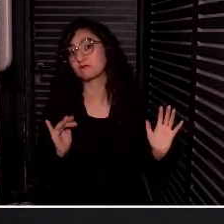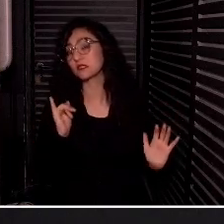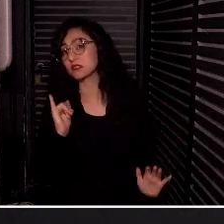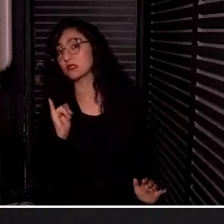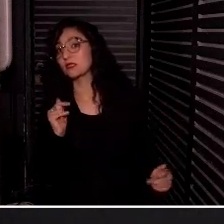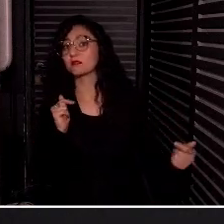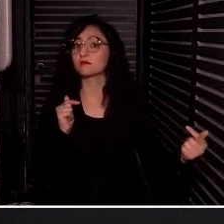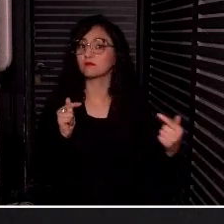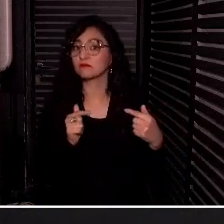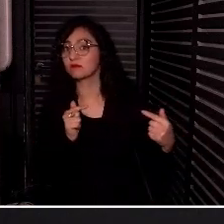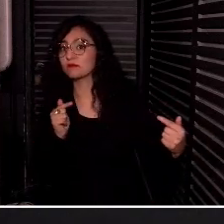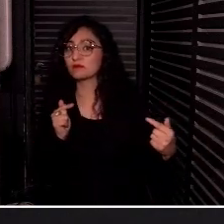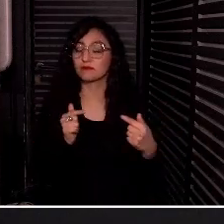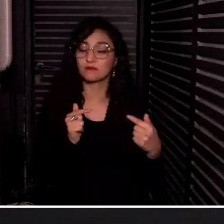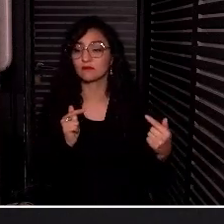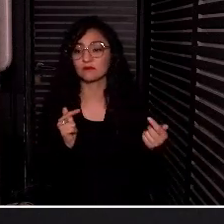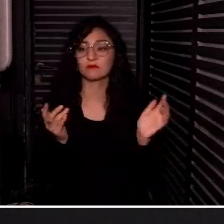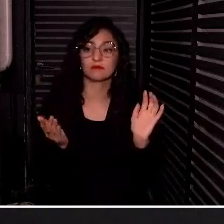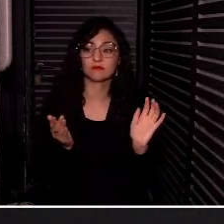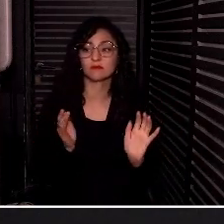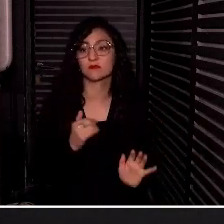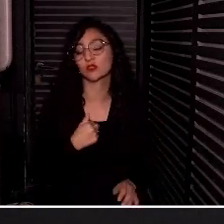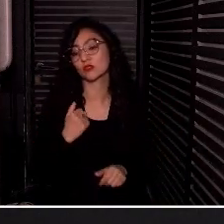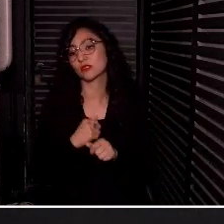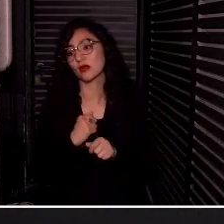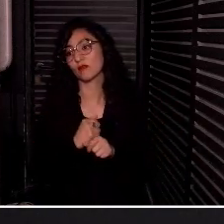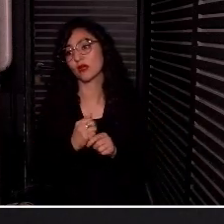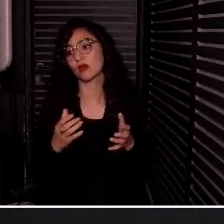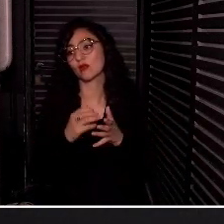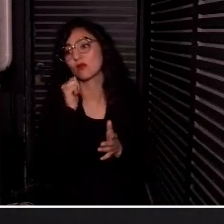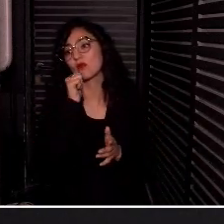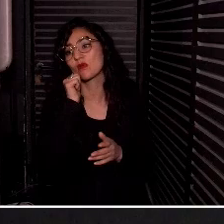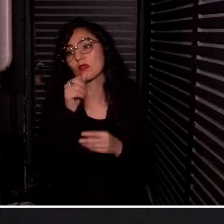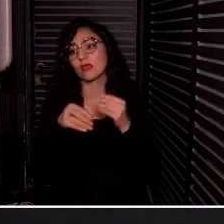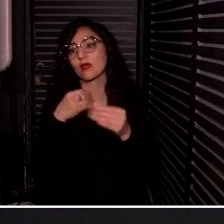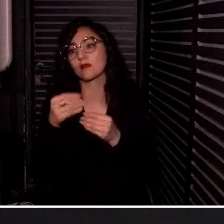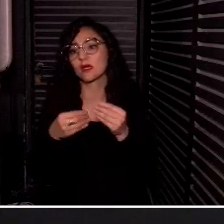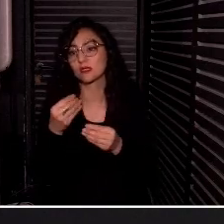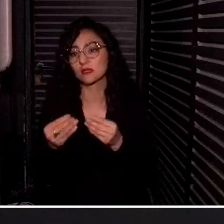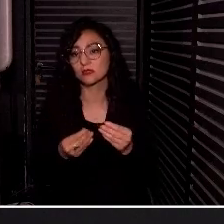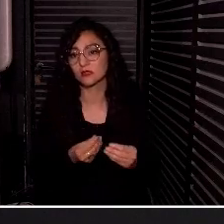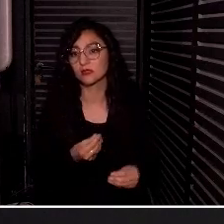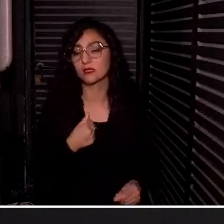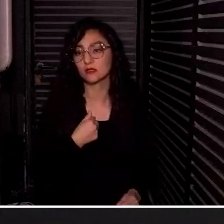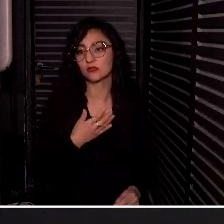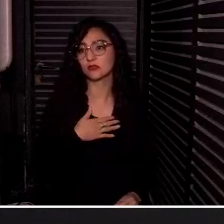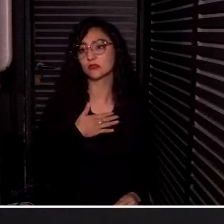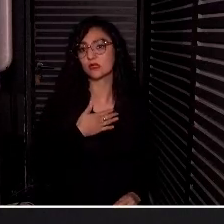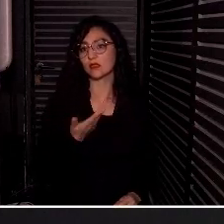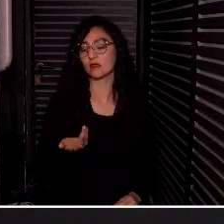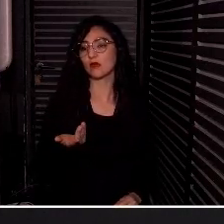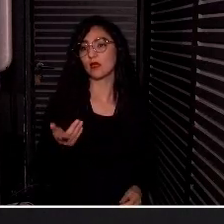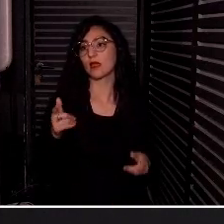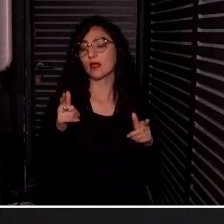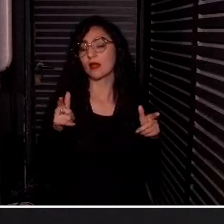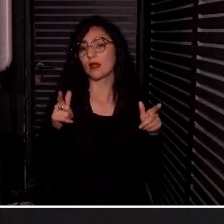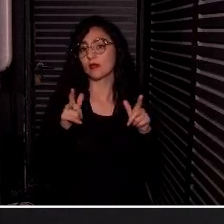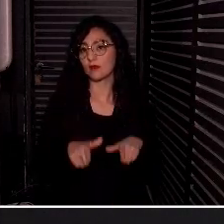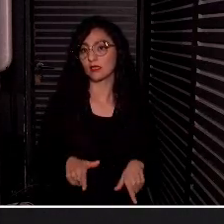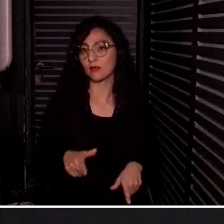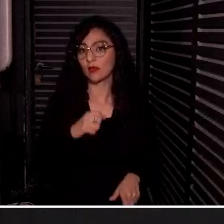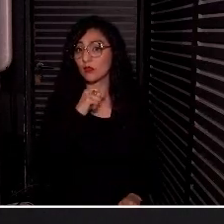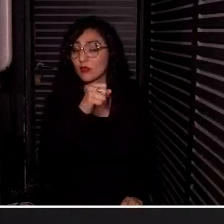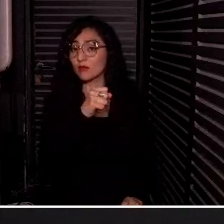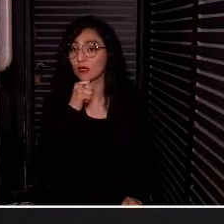podemos debatirlo etcétera etcétera o es por lo que yo trabajo Cada día que pasa y por lo cual siento que el departamento de prensa de mi canal se